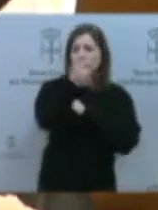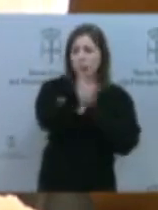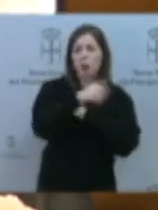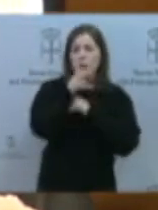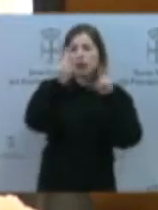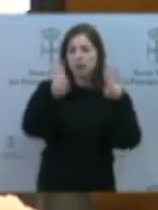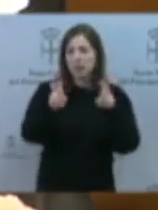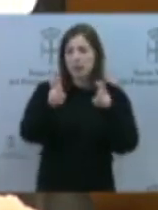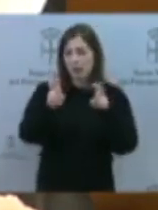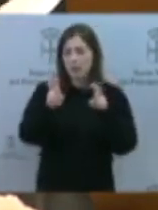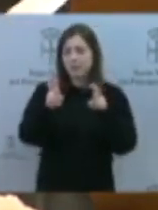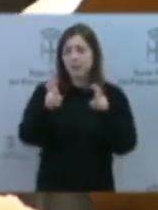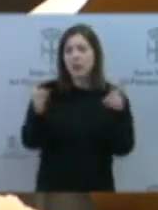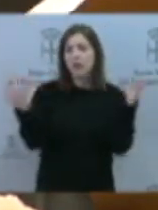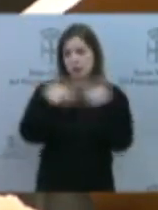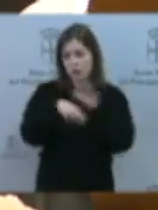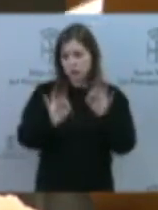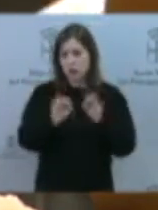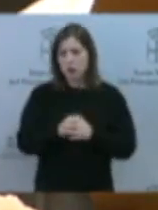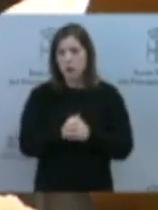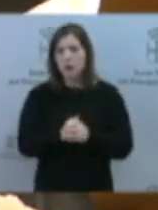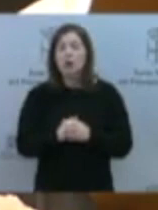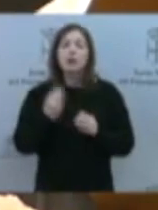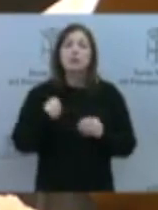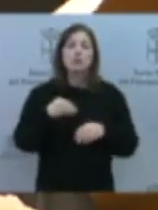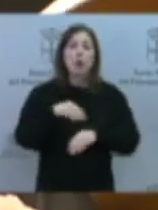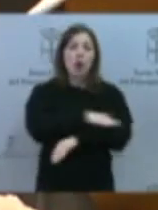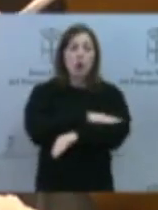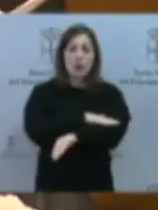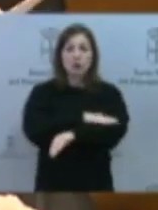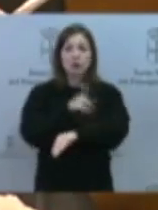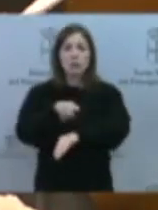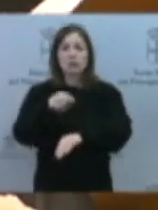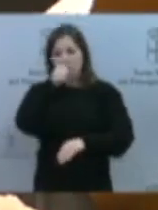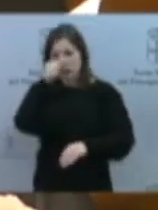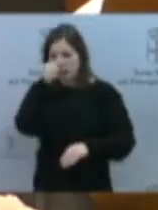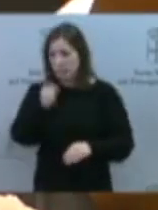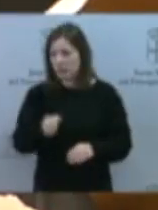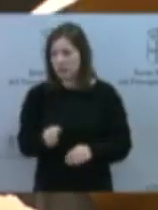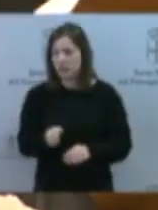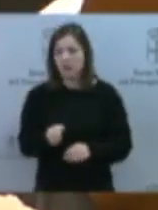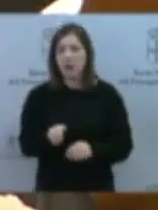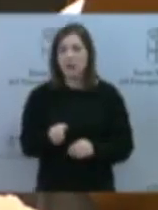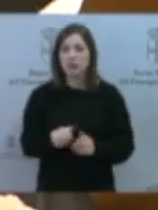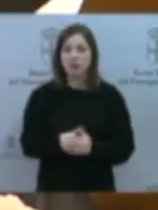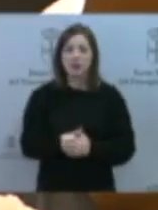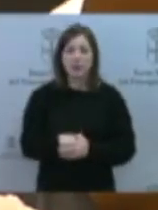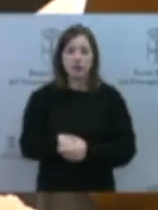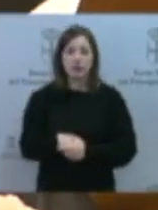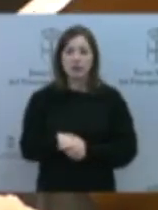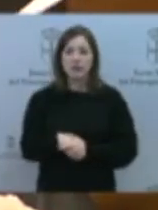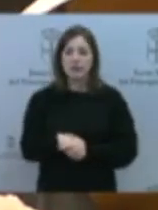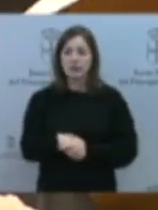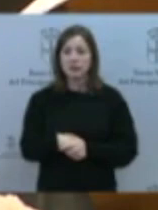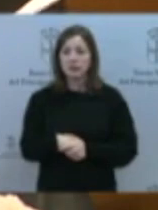Gobierno y Grupo Parlamentario Socialista resulta algo curiosa, como si el PSOE no fuera el partido que sustenta al Gobierno y ocupa los máximos cargos de representación en